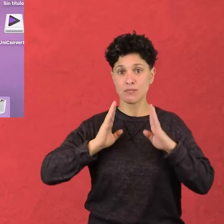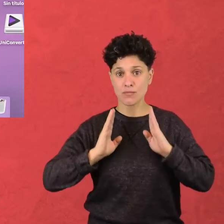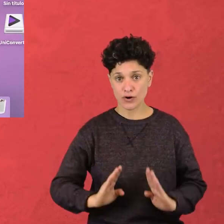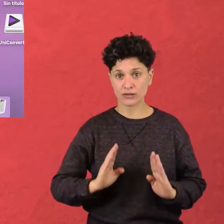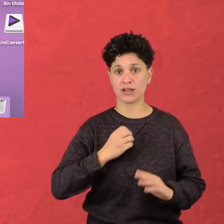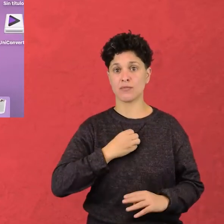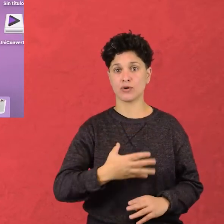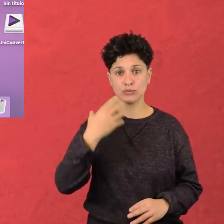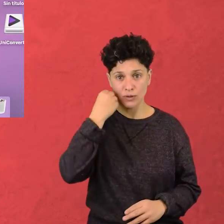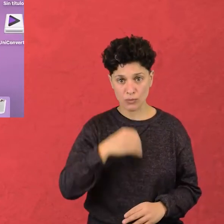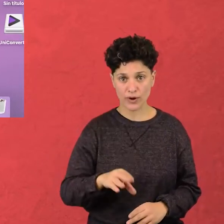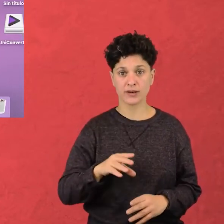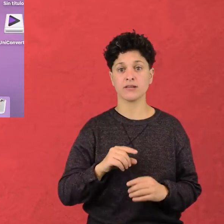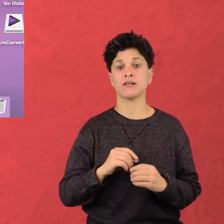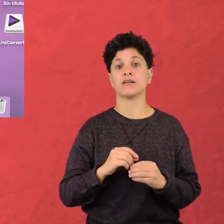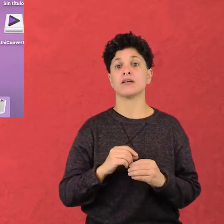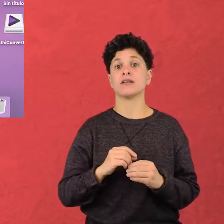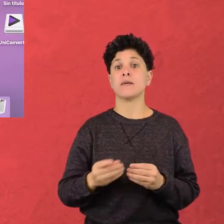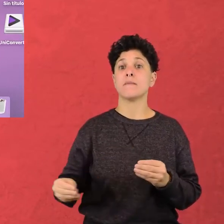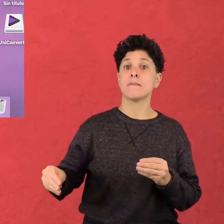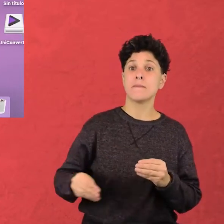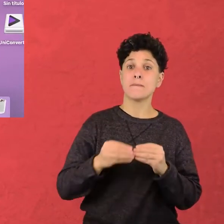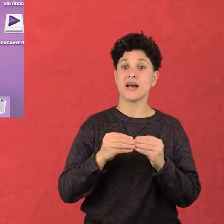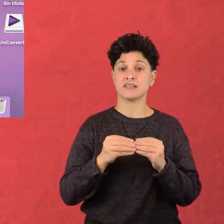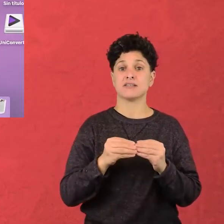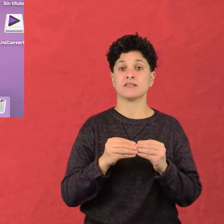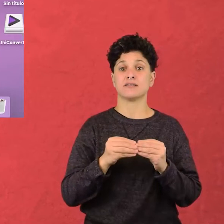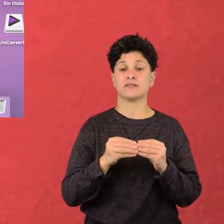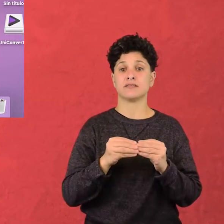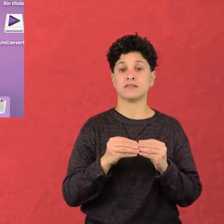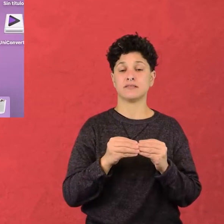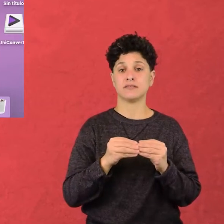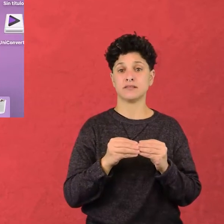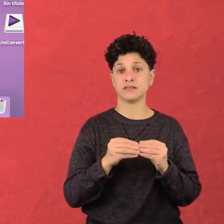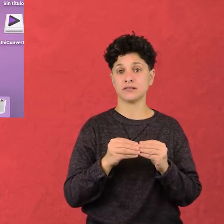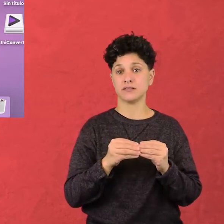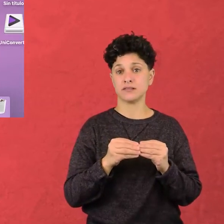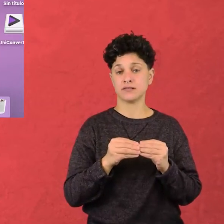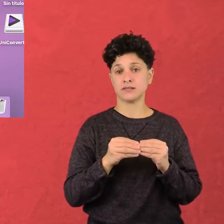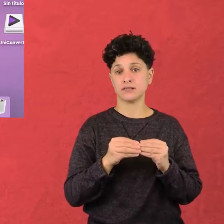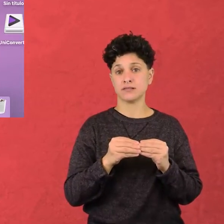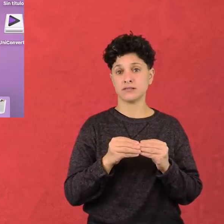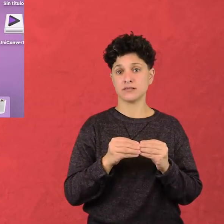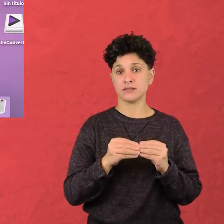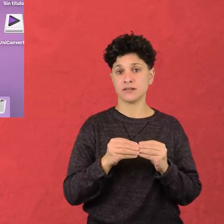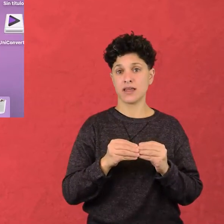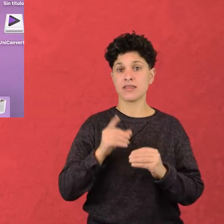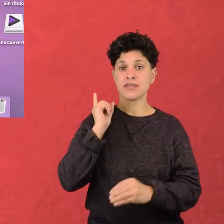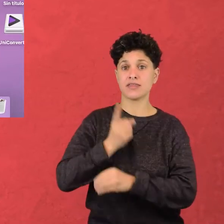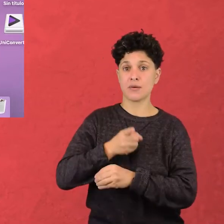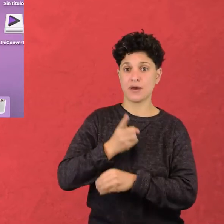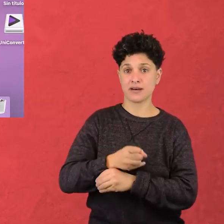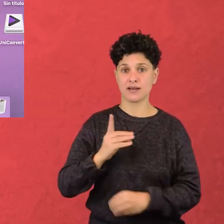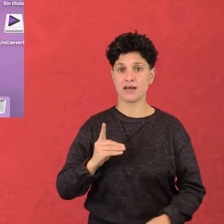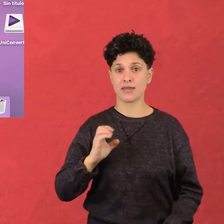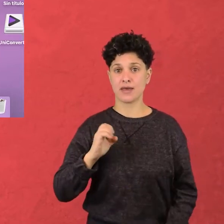libertad, carácter, moralidad, buena voluntad, y ahora